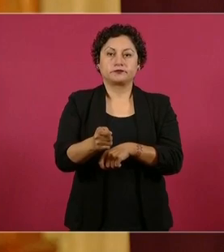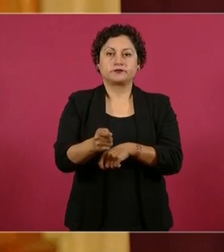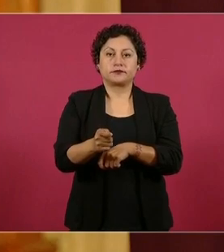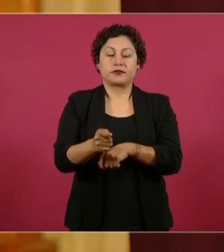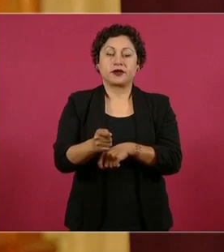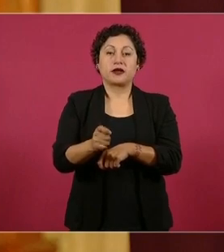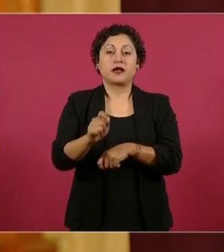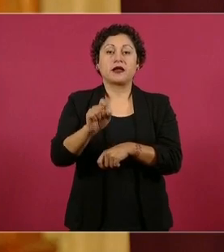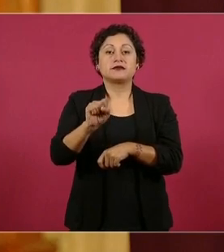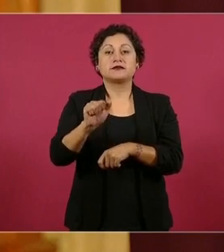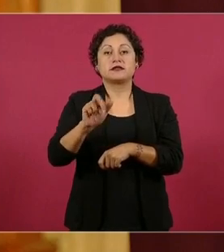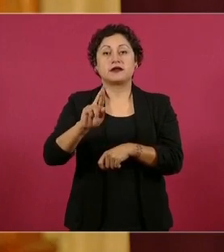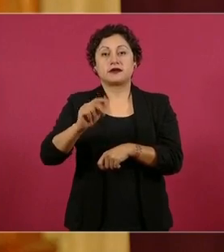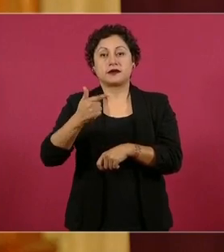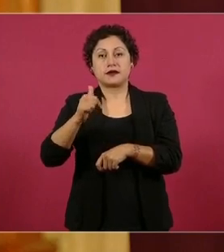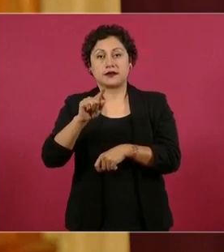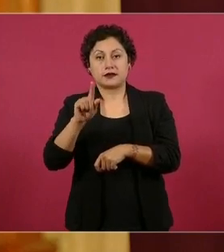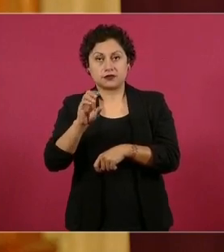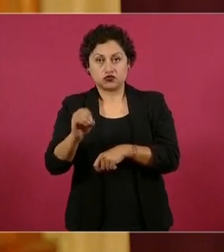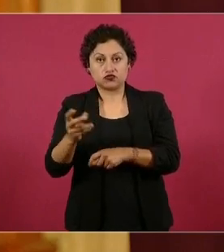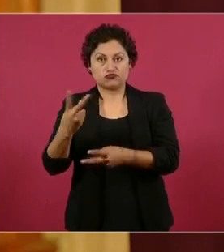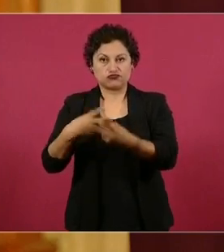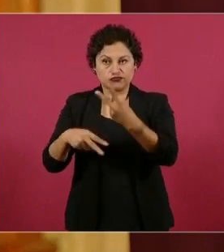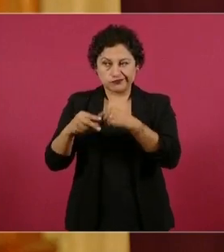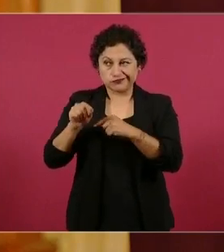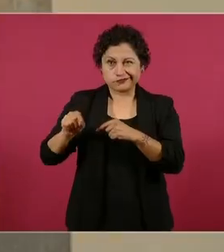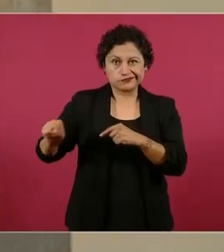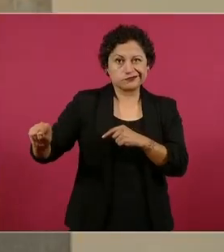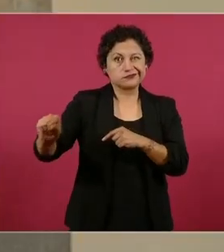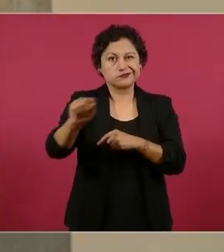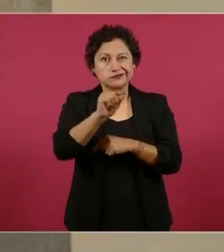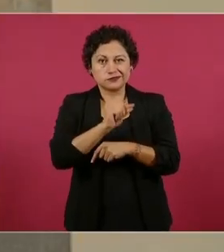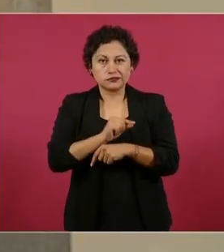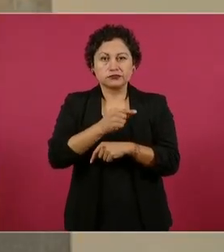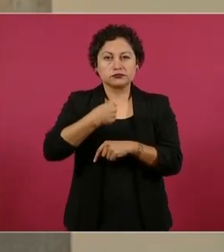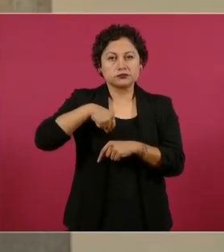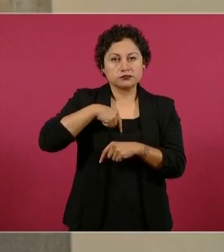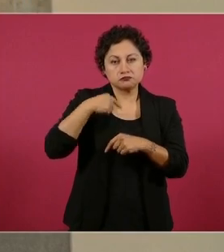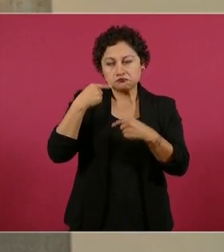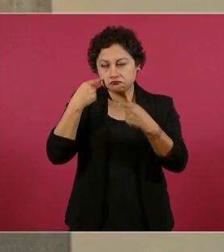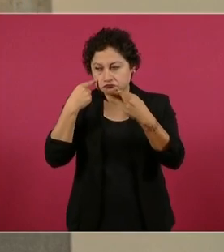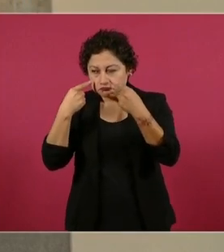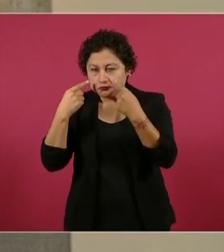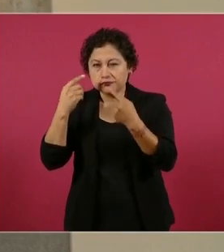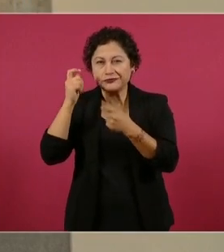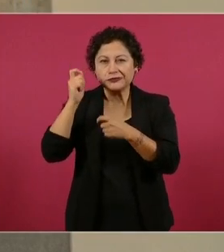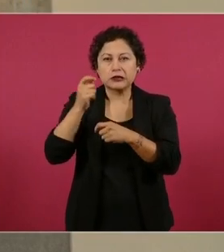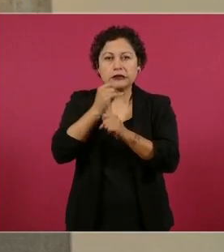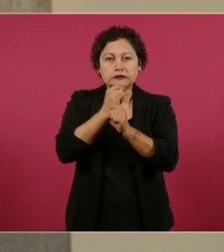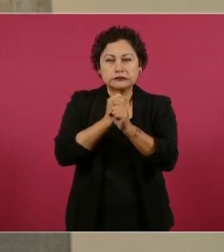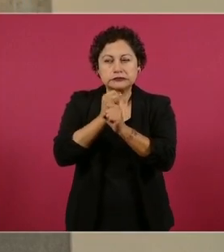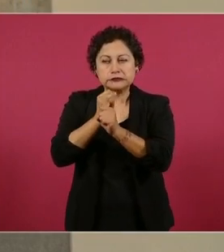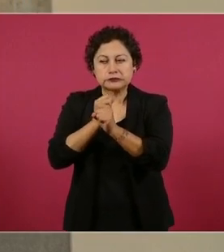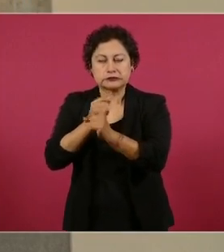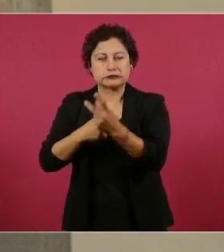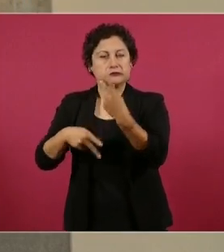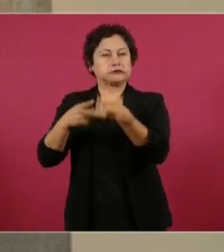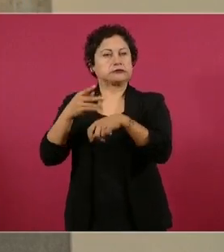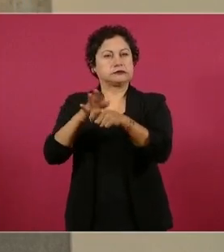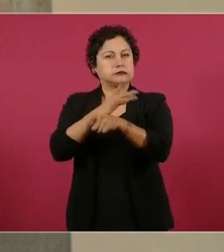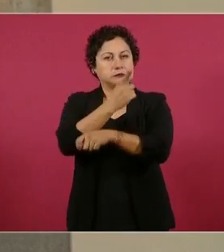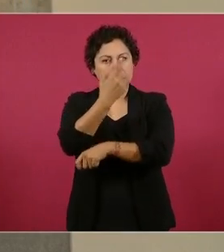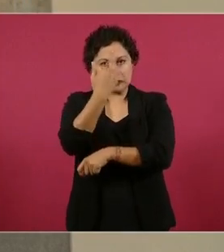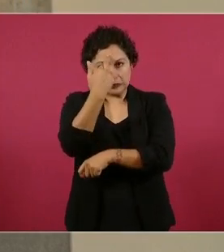sargazo, así como las hipótesis sobre investigación del fenómeno atípico, se